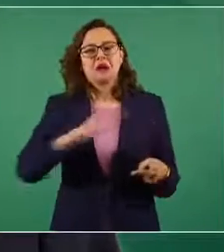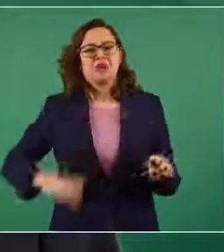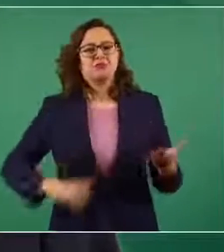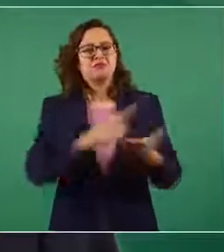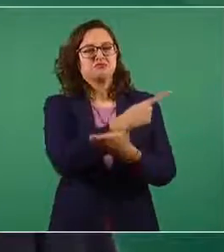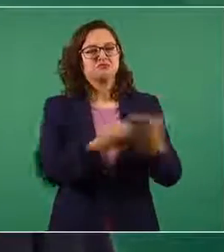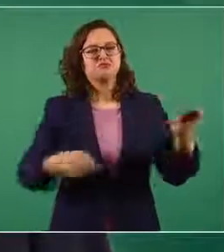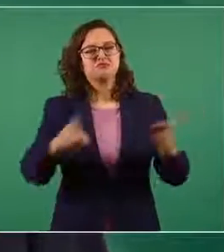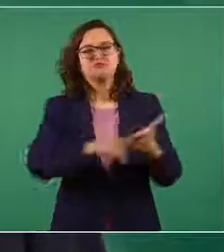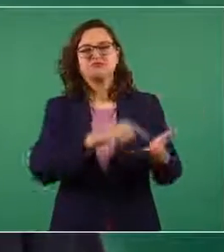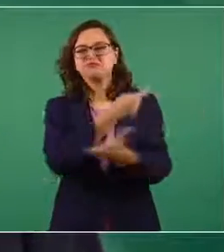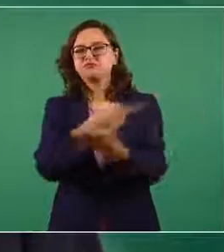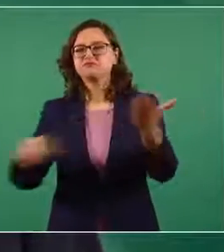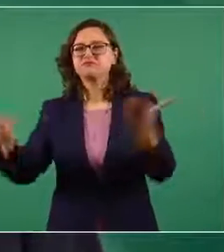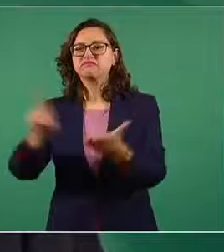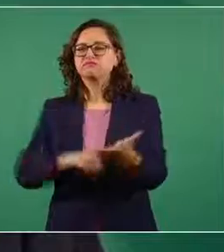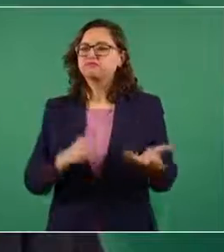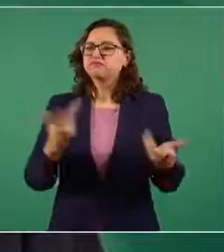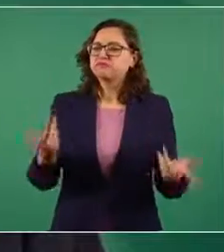actuaron bajo consigna.